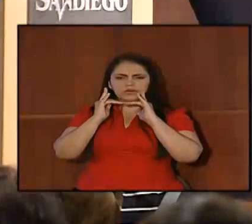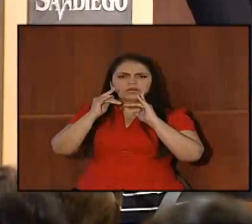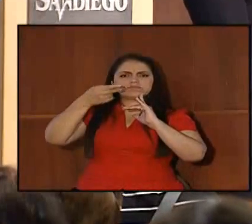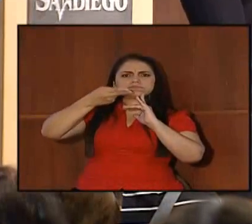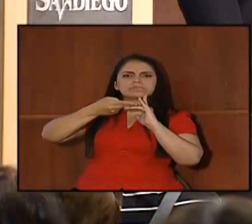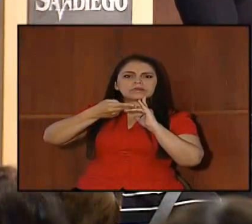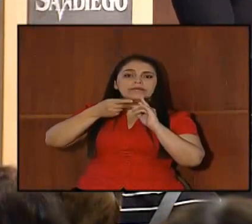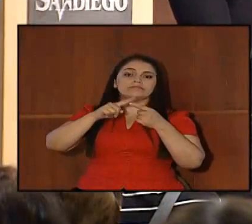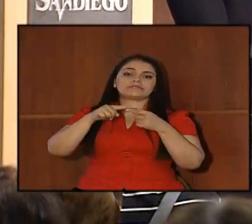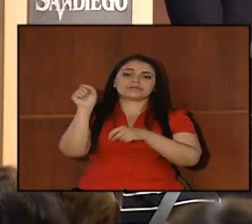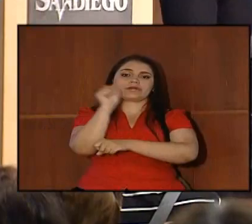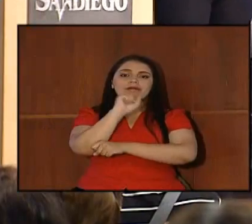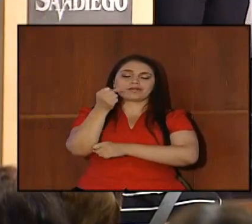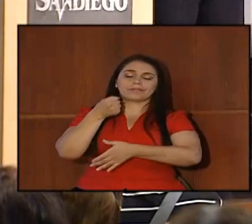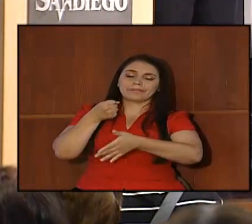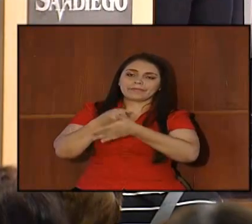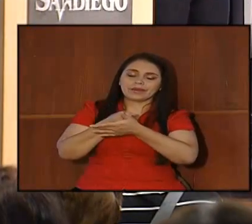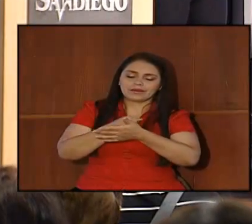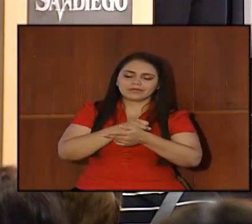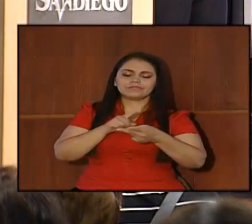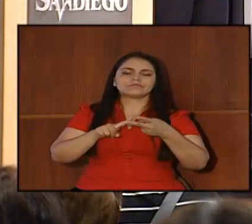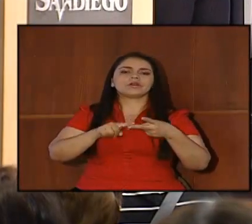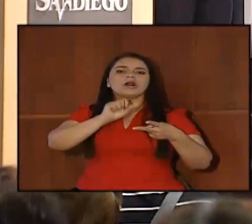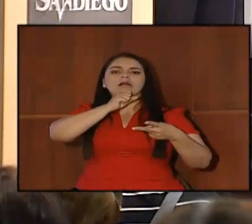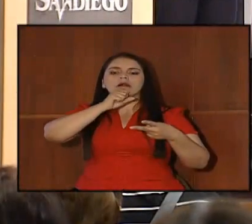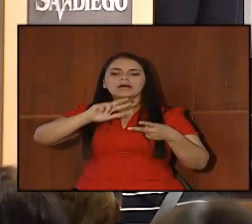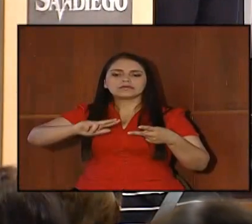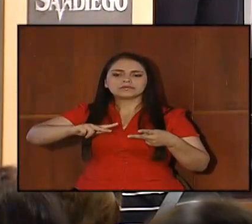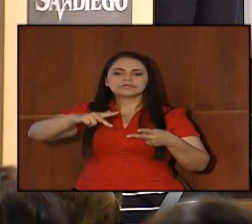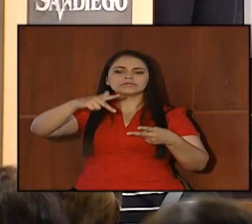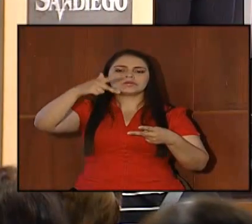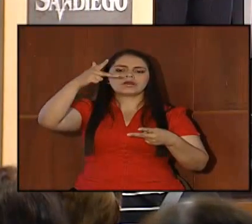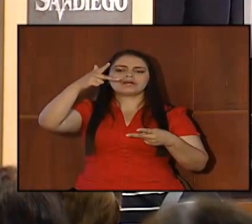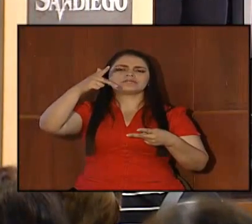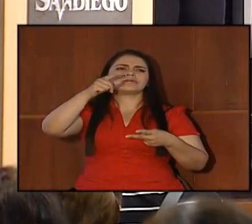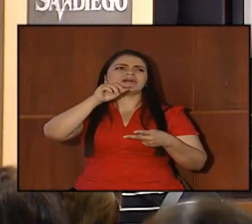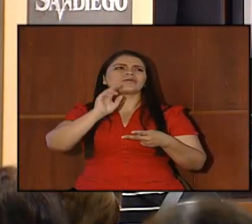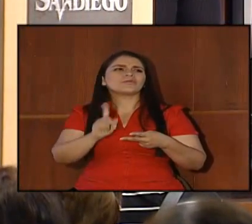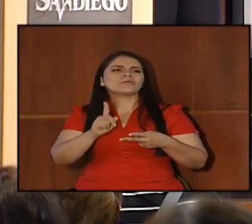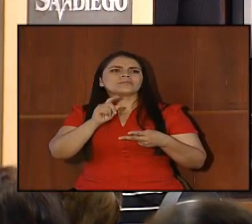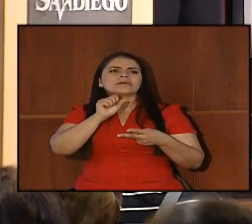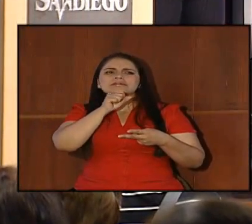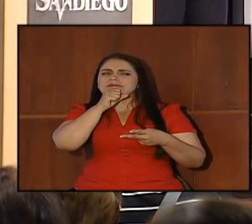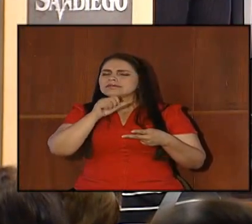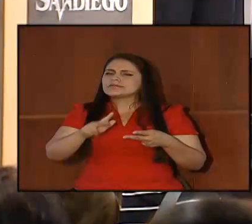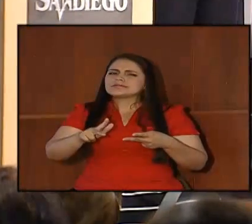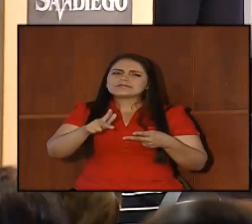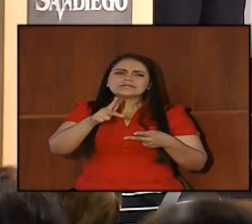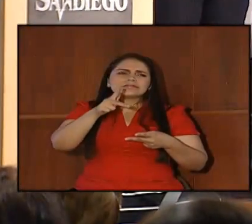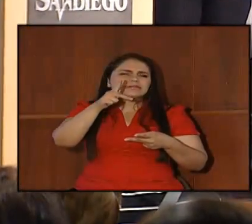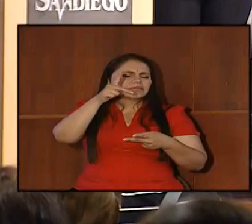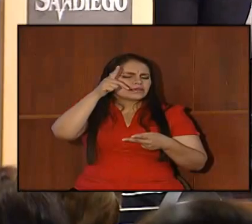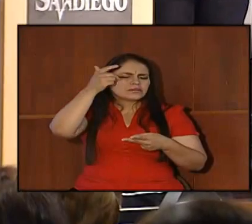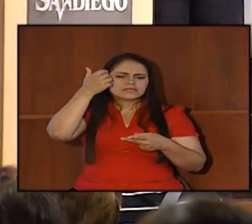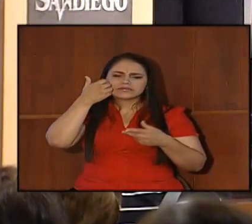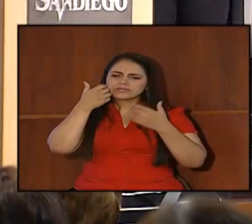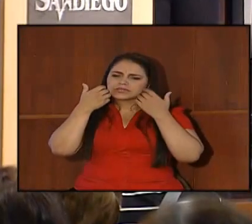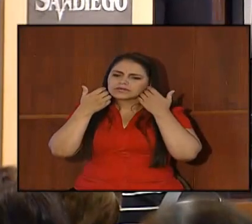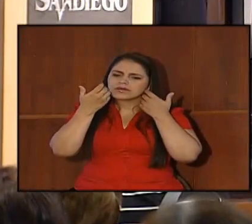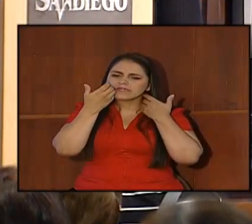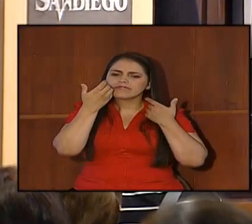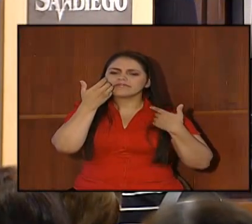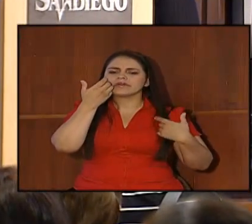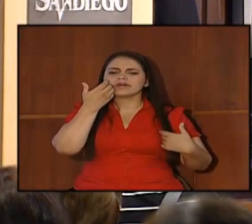tránsito, un anciano cuando ya tiene una etapa de enfermedad,